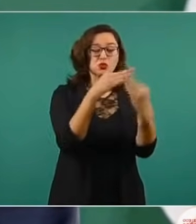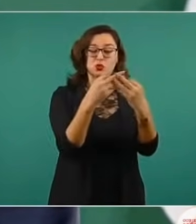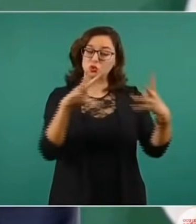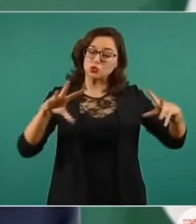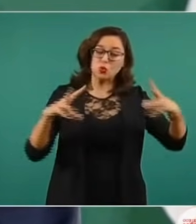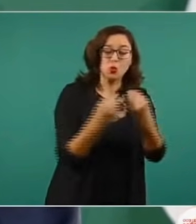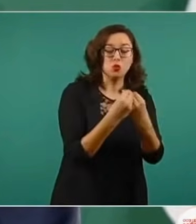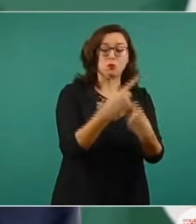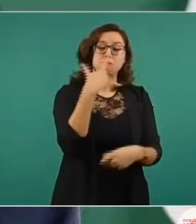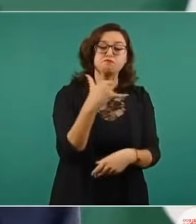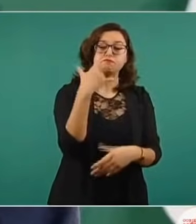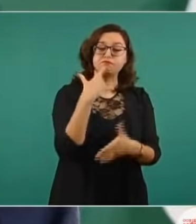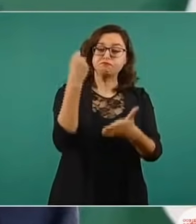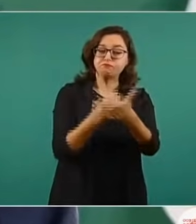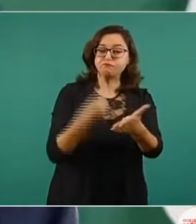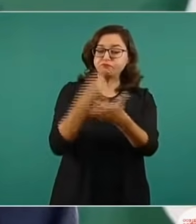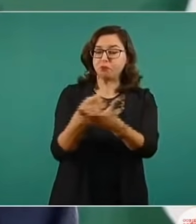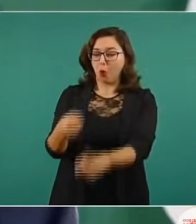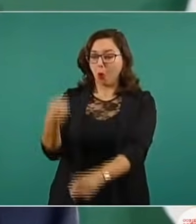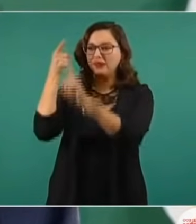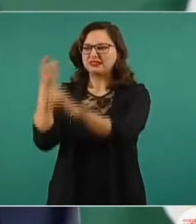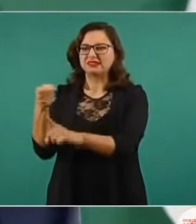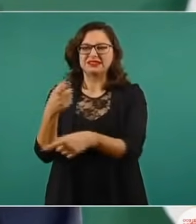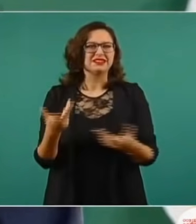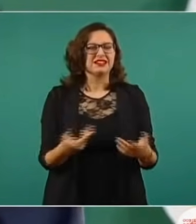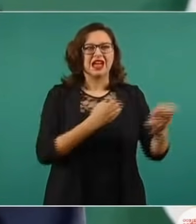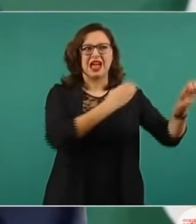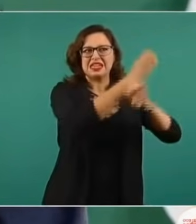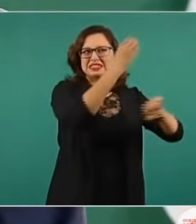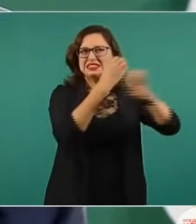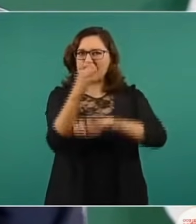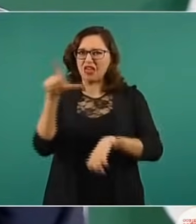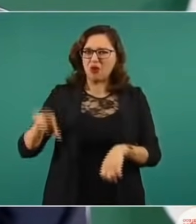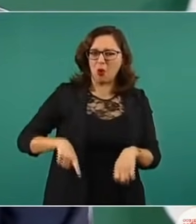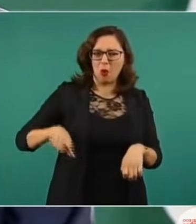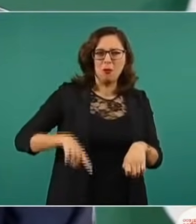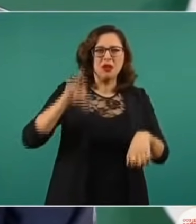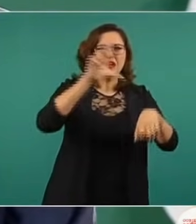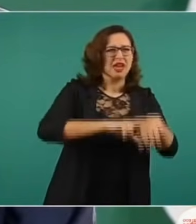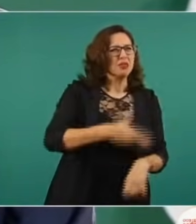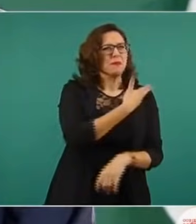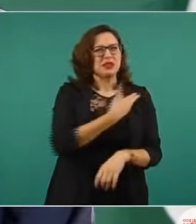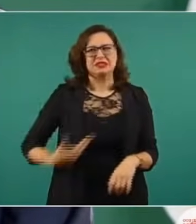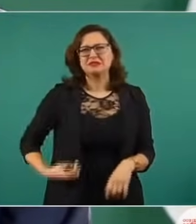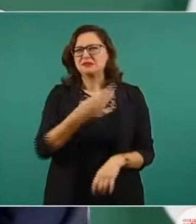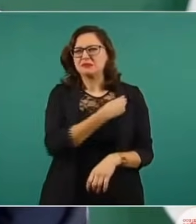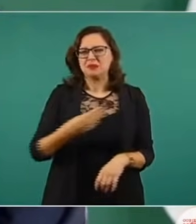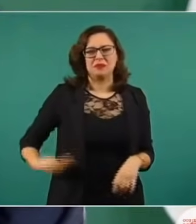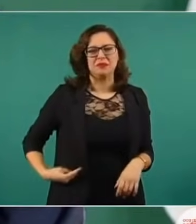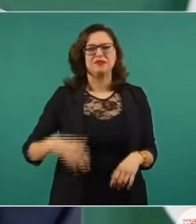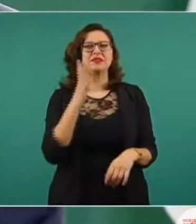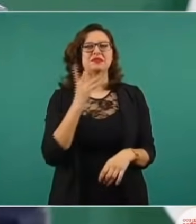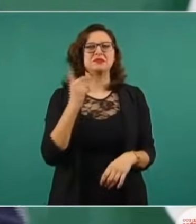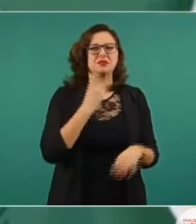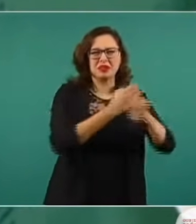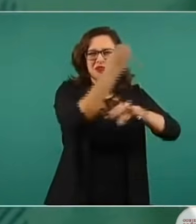ese propósito. Más que a ganar gobernaturas, que a ganar presidencias municipales, congresos